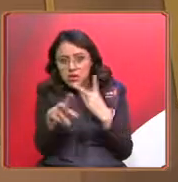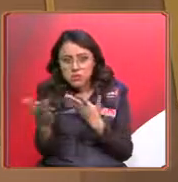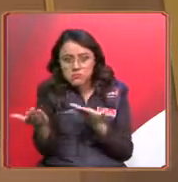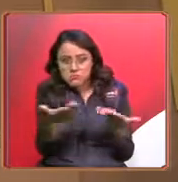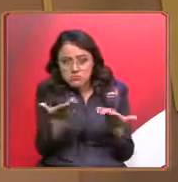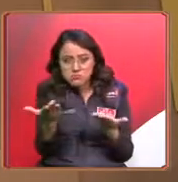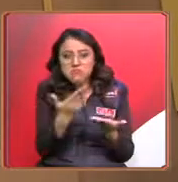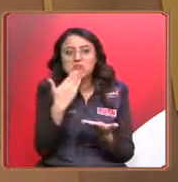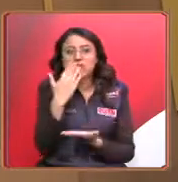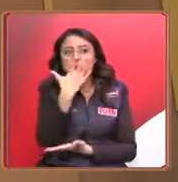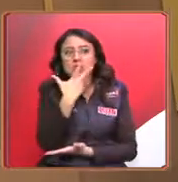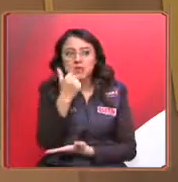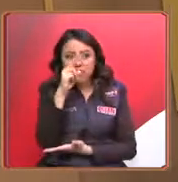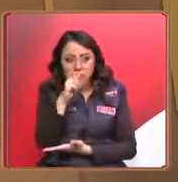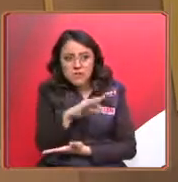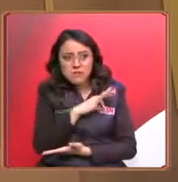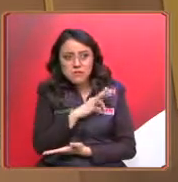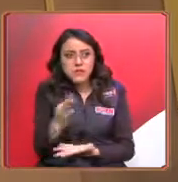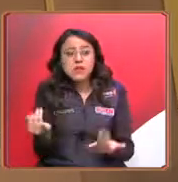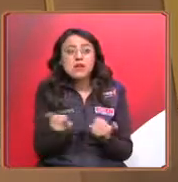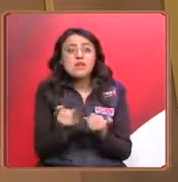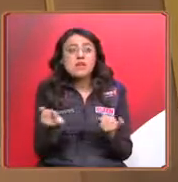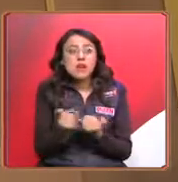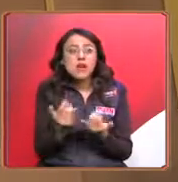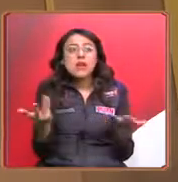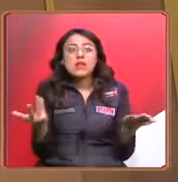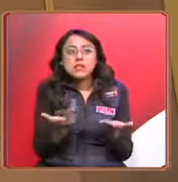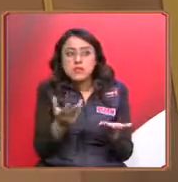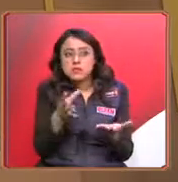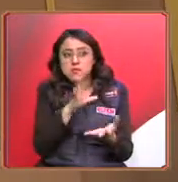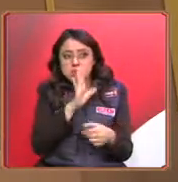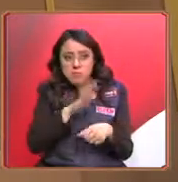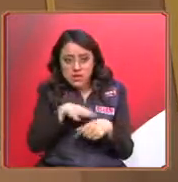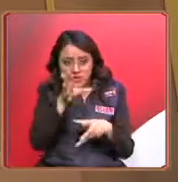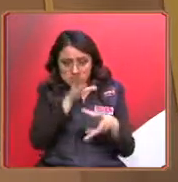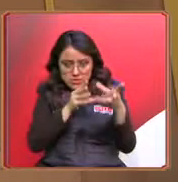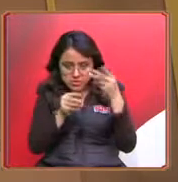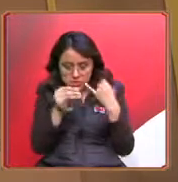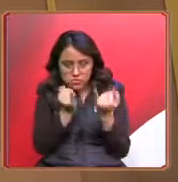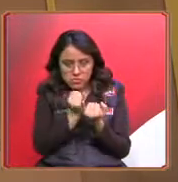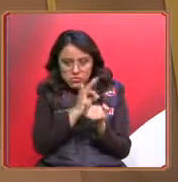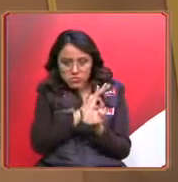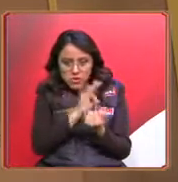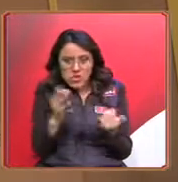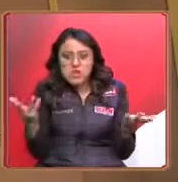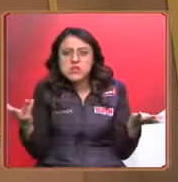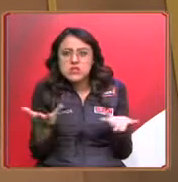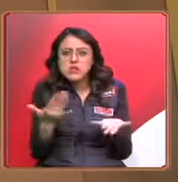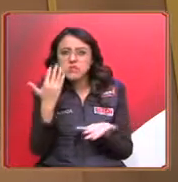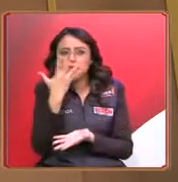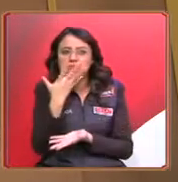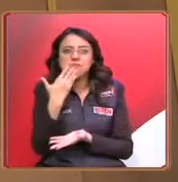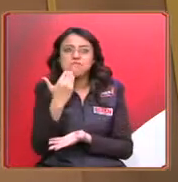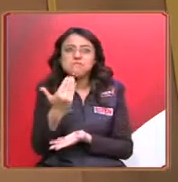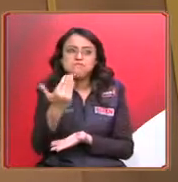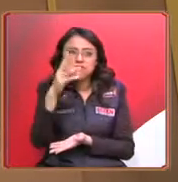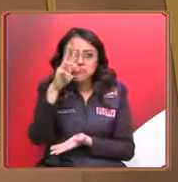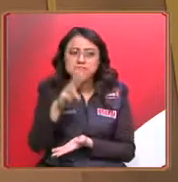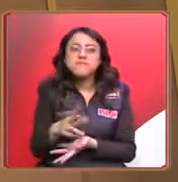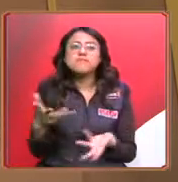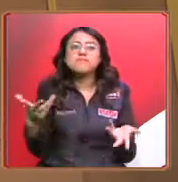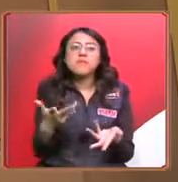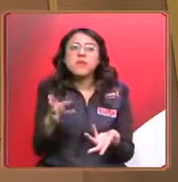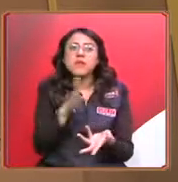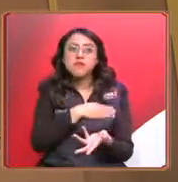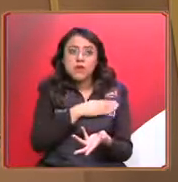parte de esta gran causa y que ellos puedan aportar algo, ¿no? Y que puedan hacer de esto un gran logro, puedan hacer de esto una